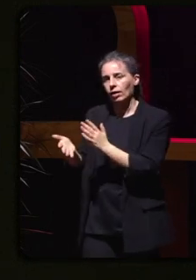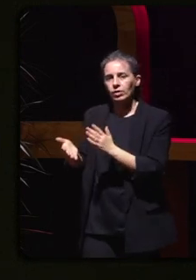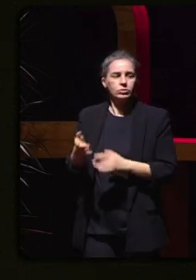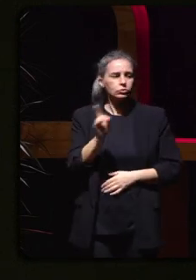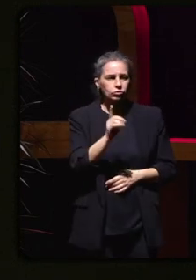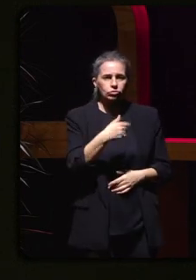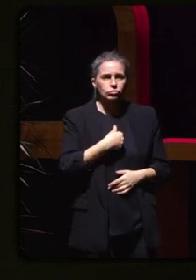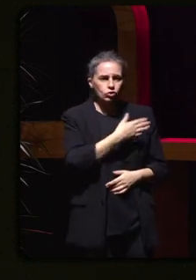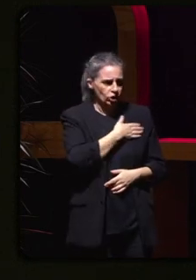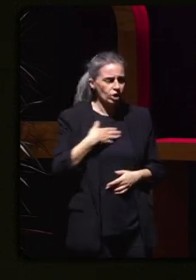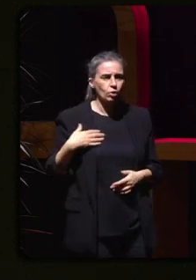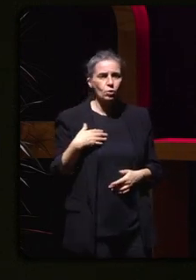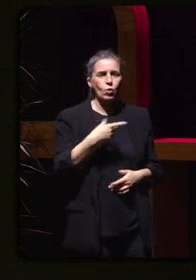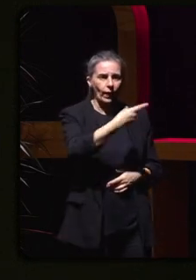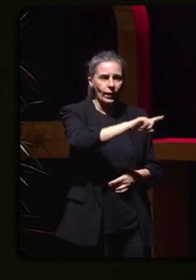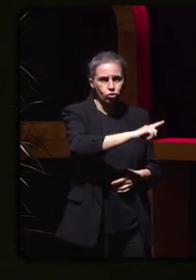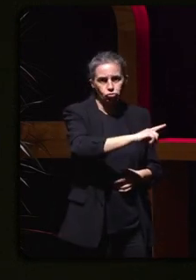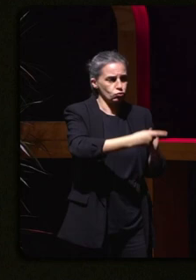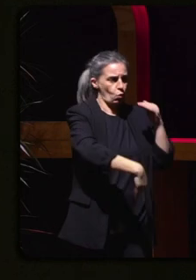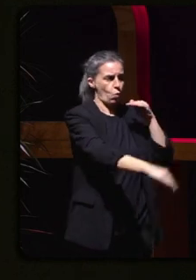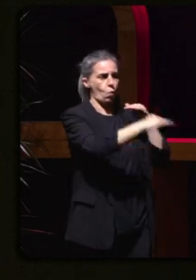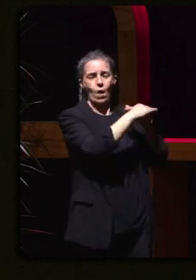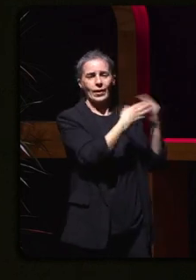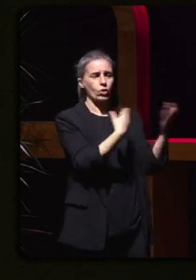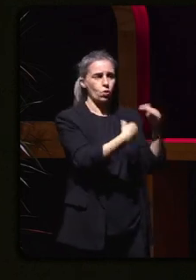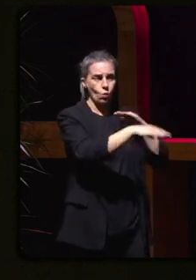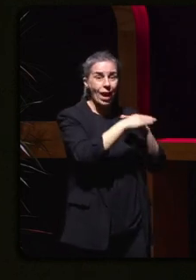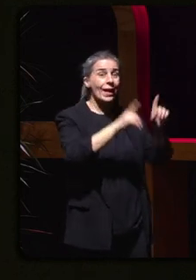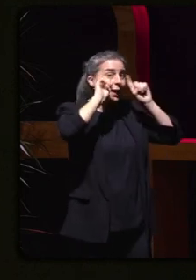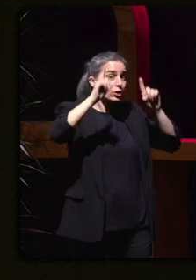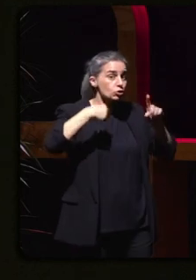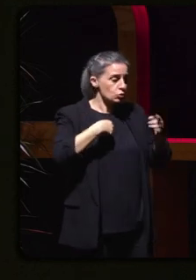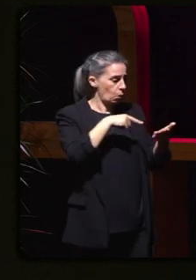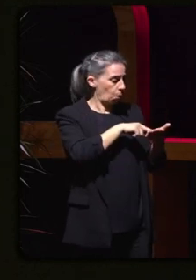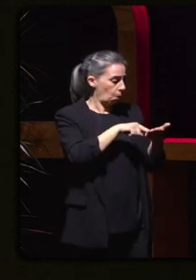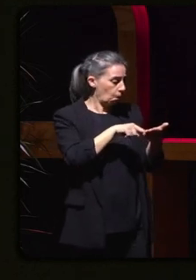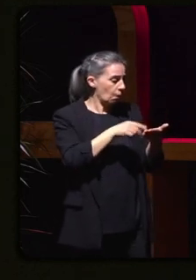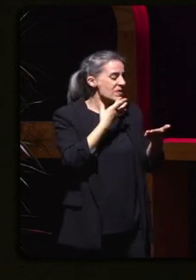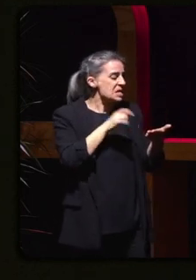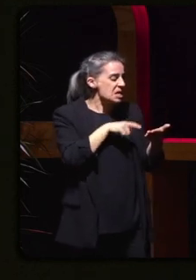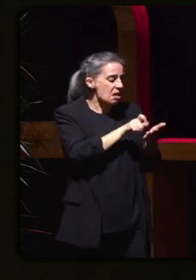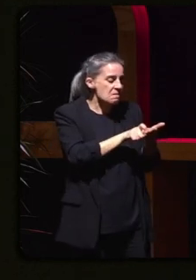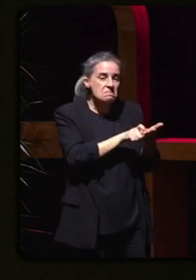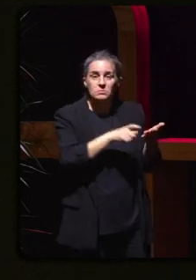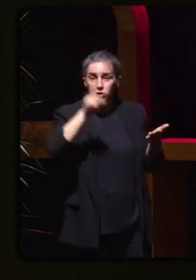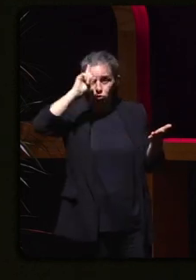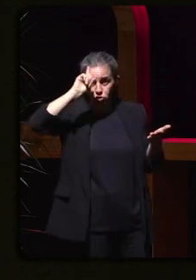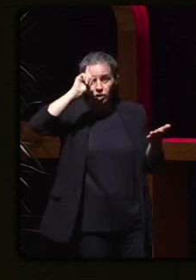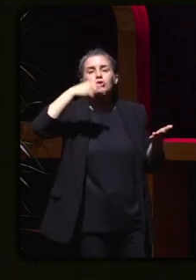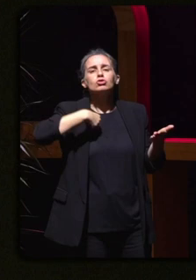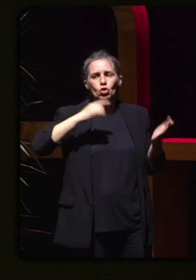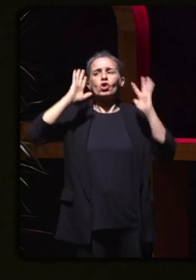que dieran por hecho que yo lo sabía Y que si yo no lo sabía hiciera el esfuerzo de tratar de